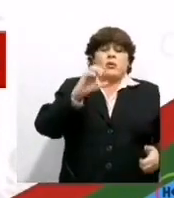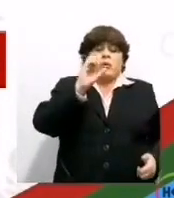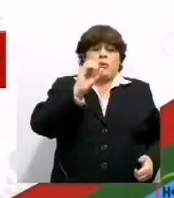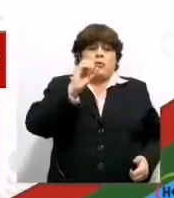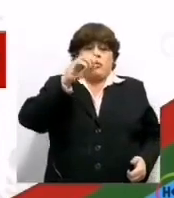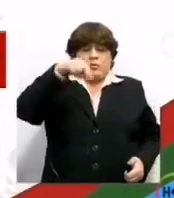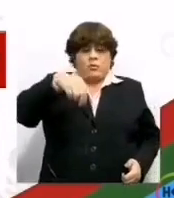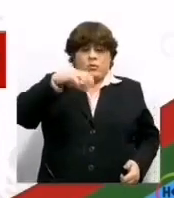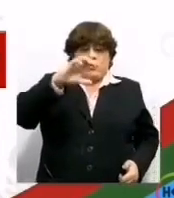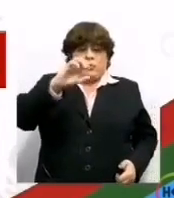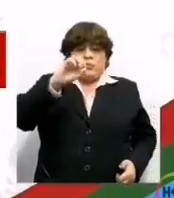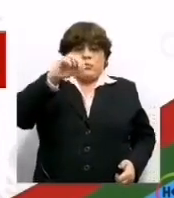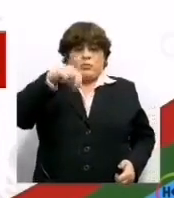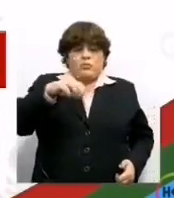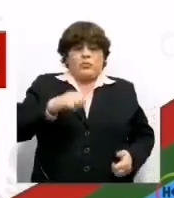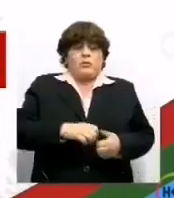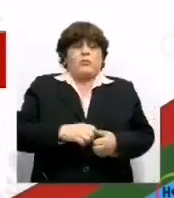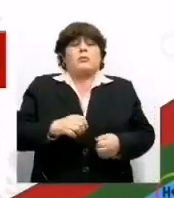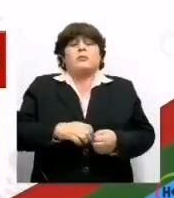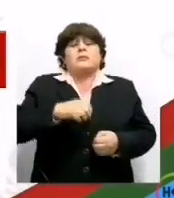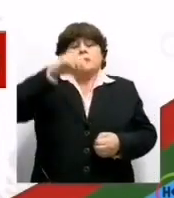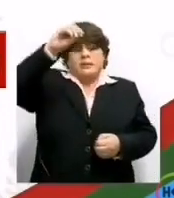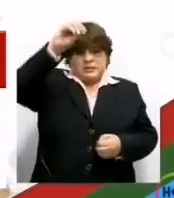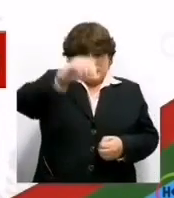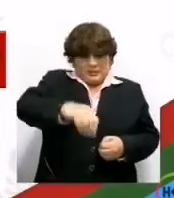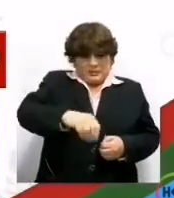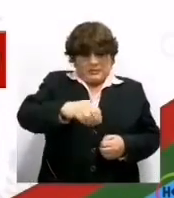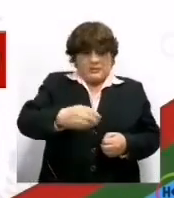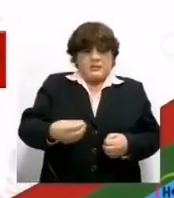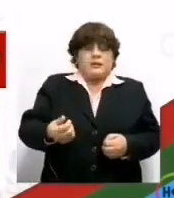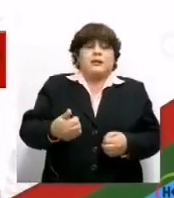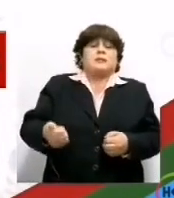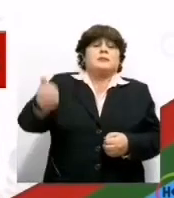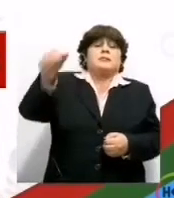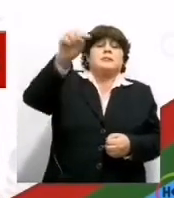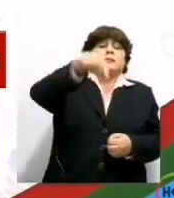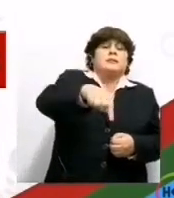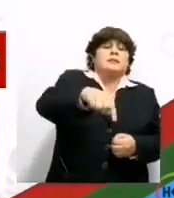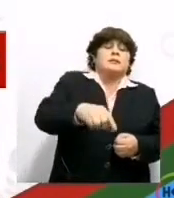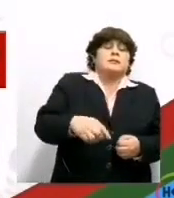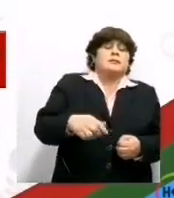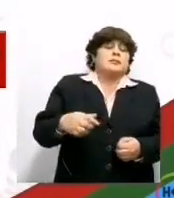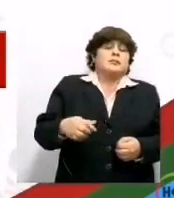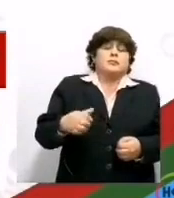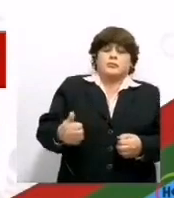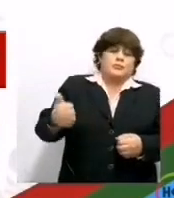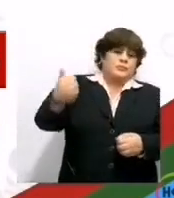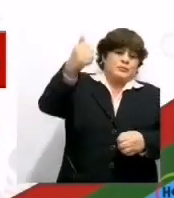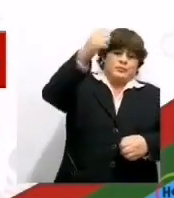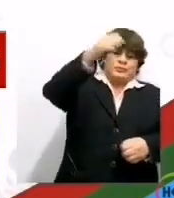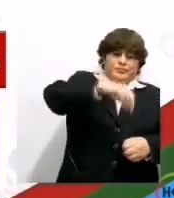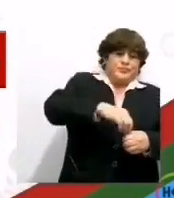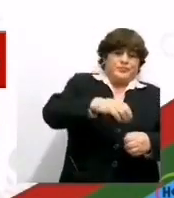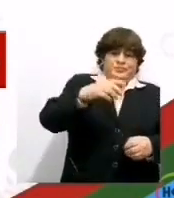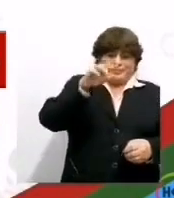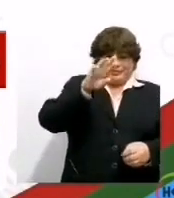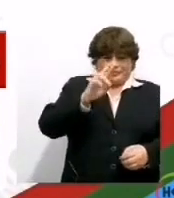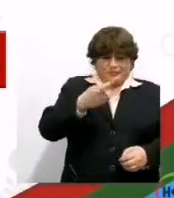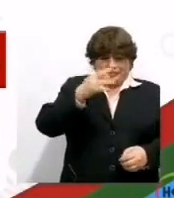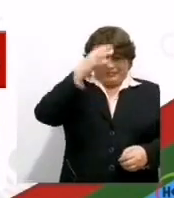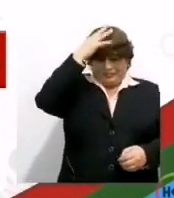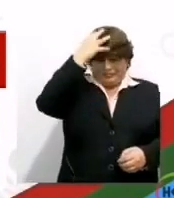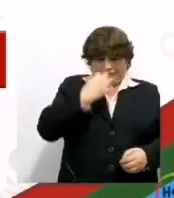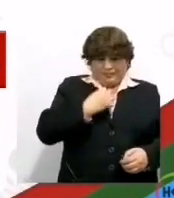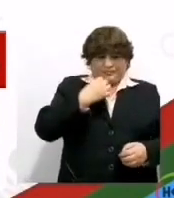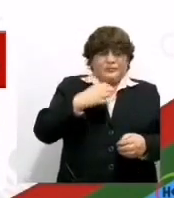Kong donde irán a parar Los Altos criminales que tenemos en la región pero también